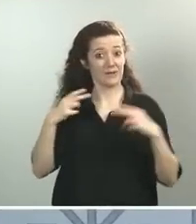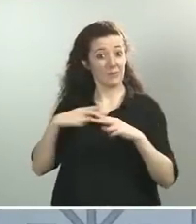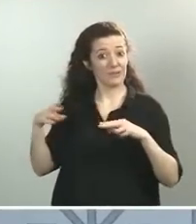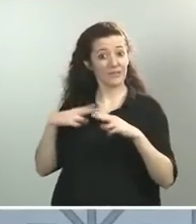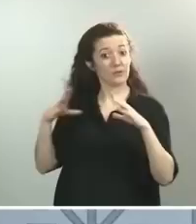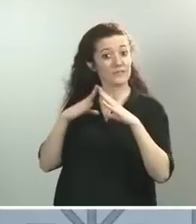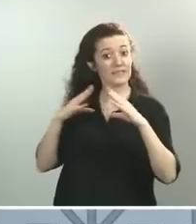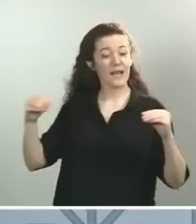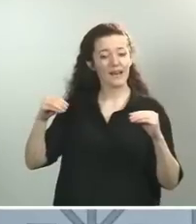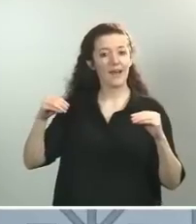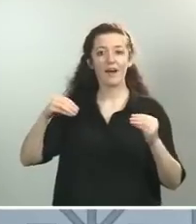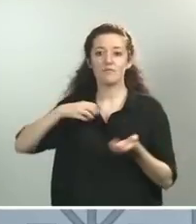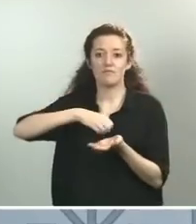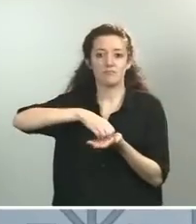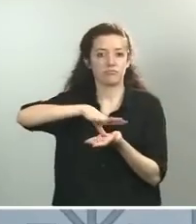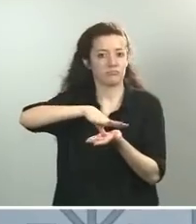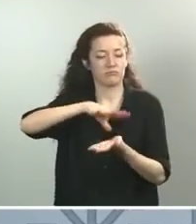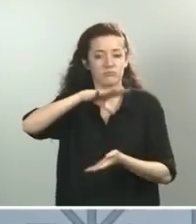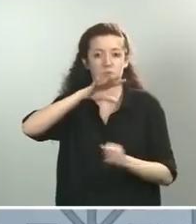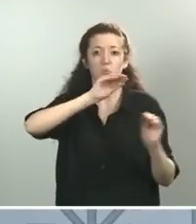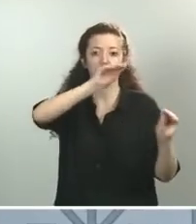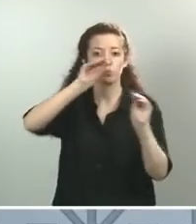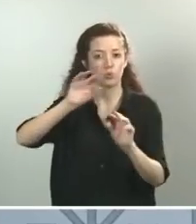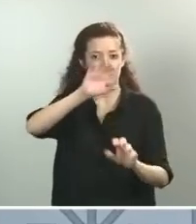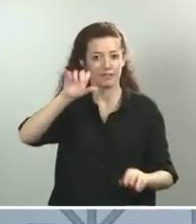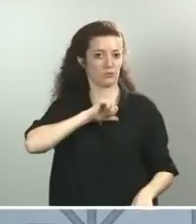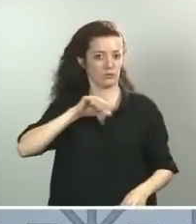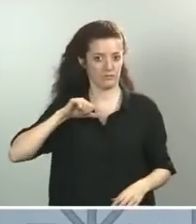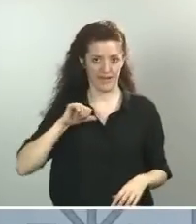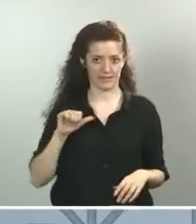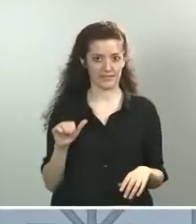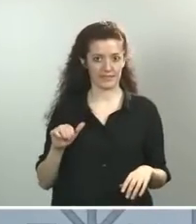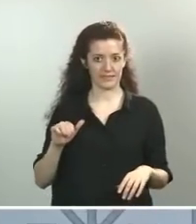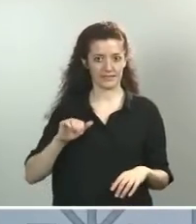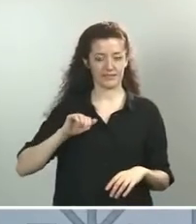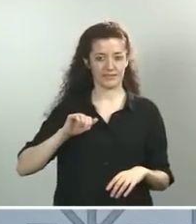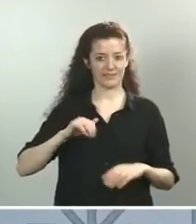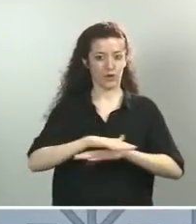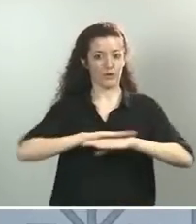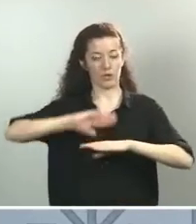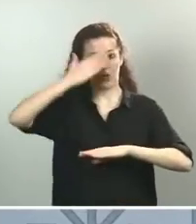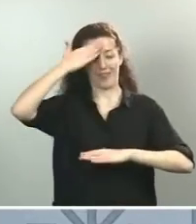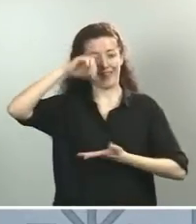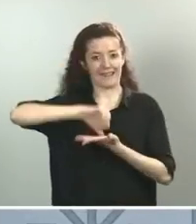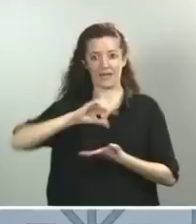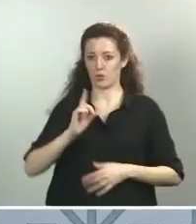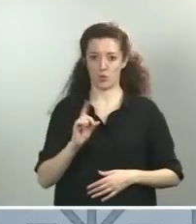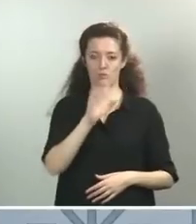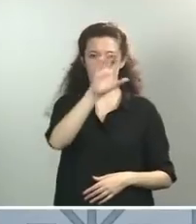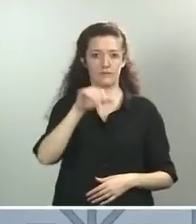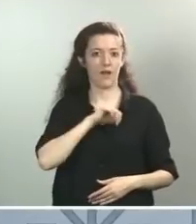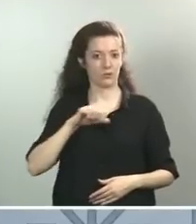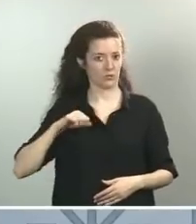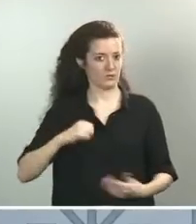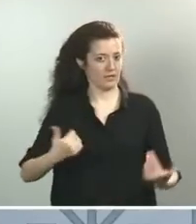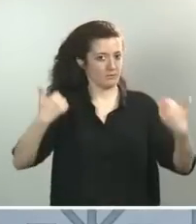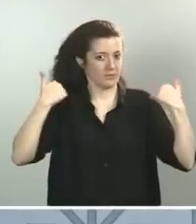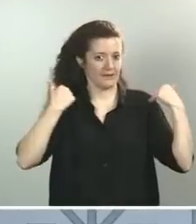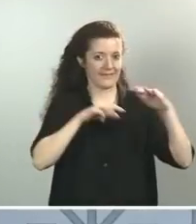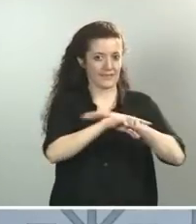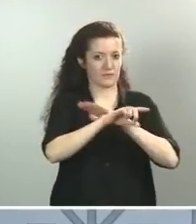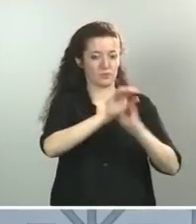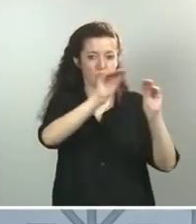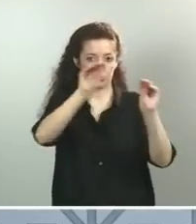comunidades autónomas. E temos que partir de iso e, portanto, trabajar juntos. En ningún caso, en ningún caso,